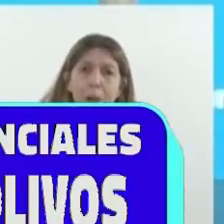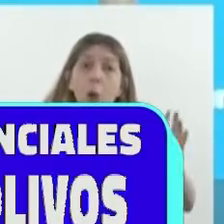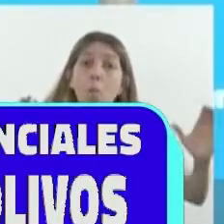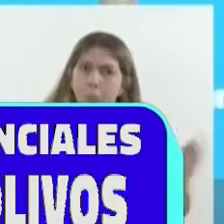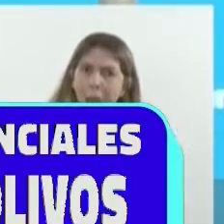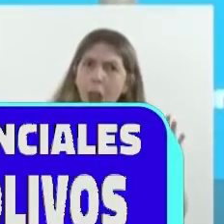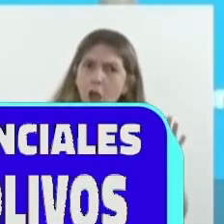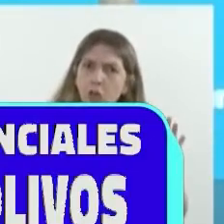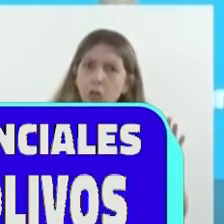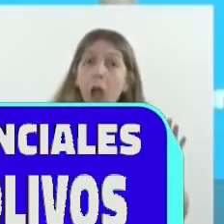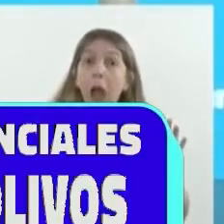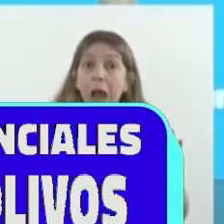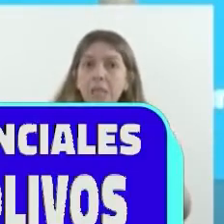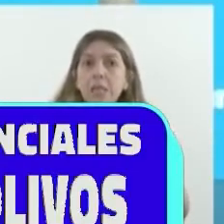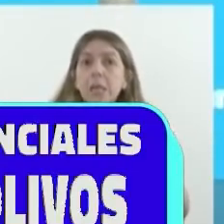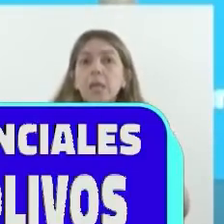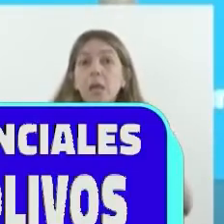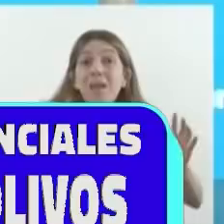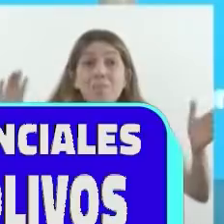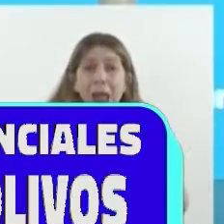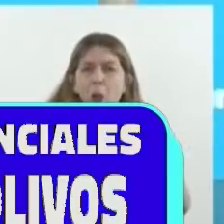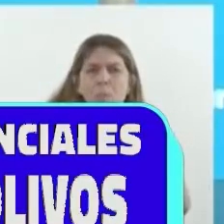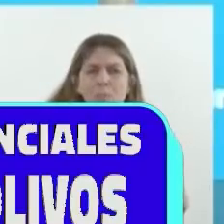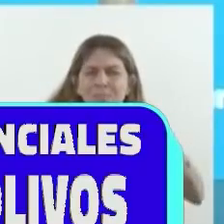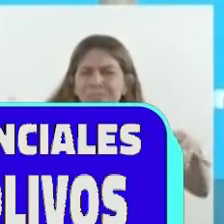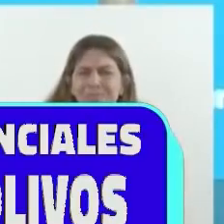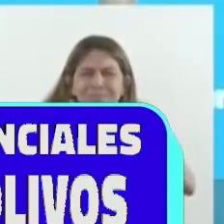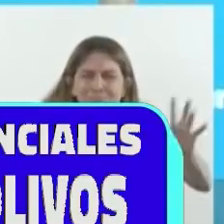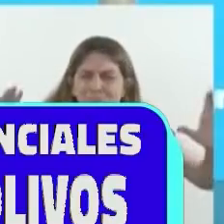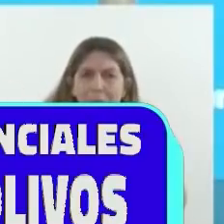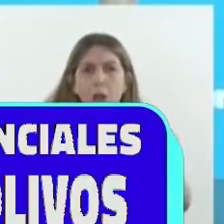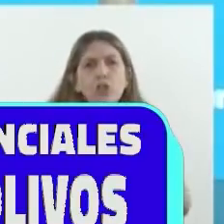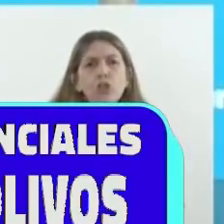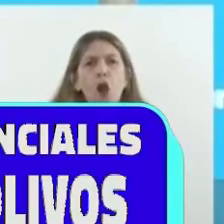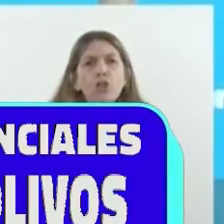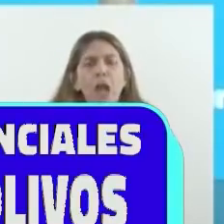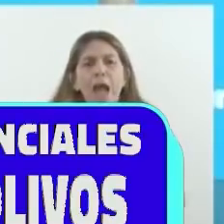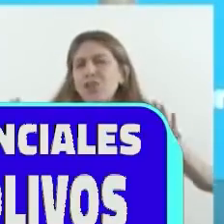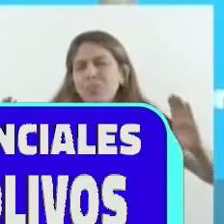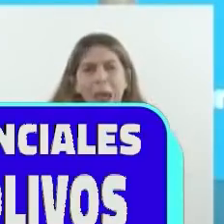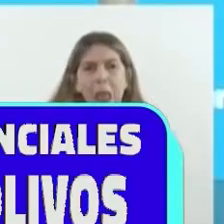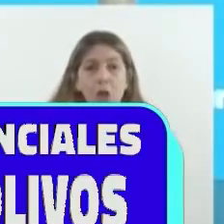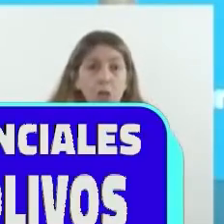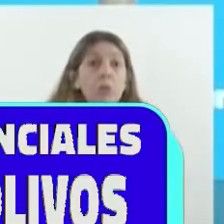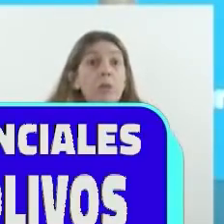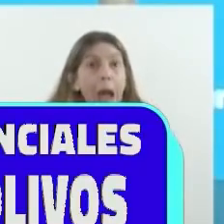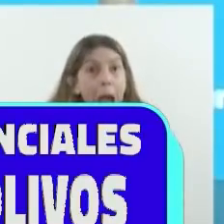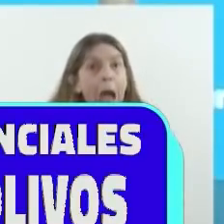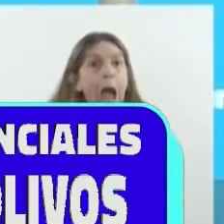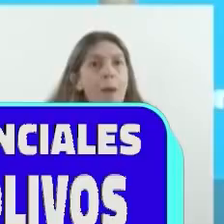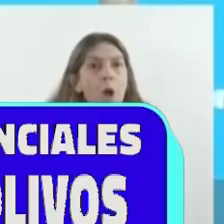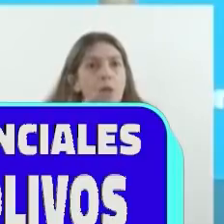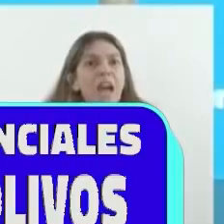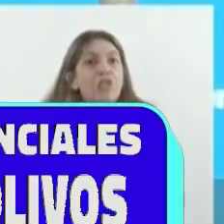reducir drásticamente los contagios y de ese modo vamos a dar tiempo al sistema sanitario de la